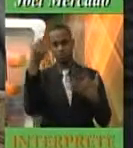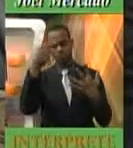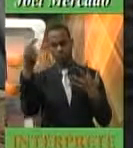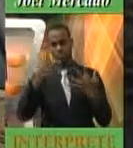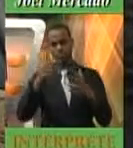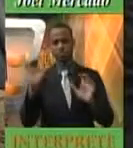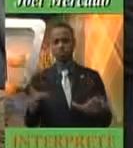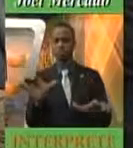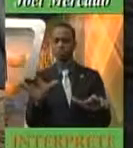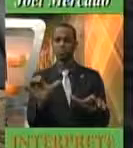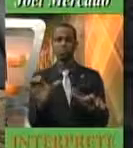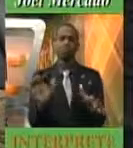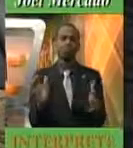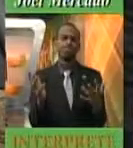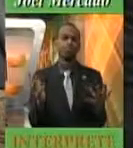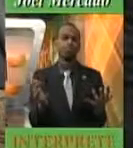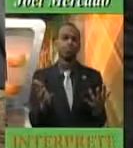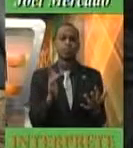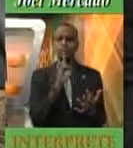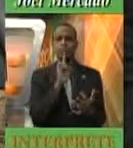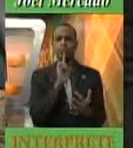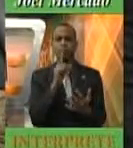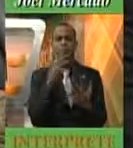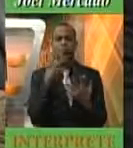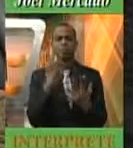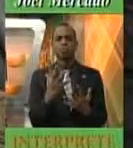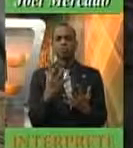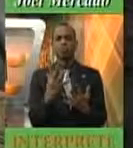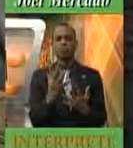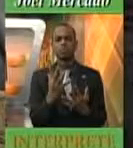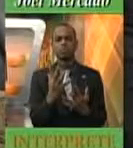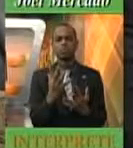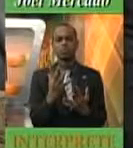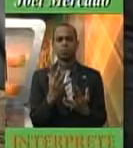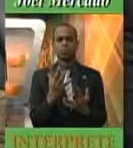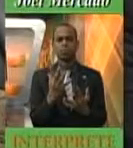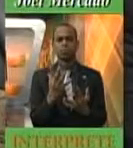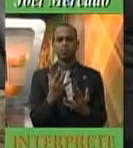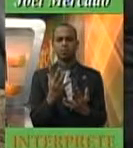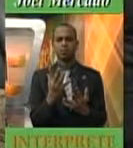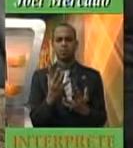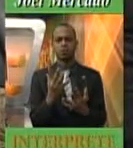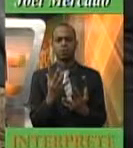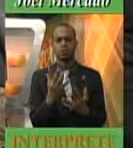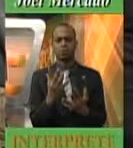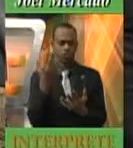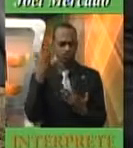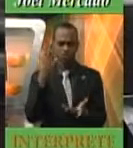Claro. Que simple y sencillamente yo no entiendo por qué no se elimina.